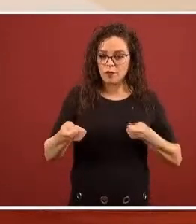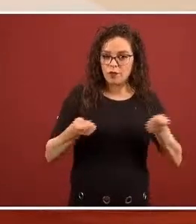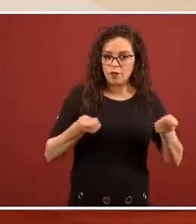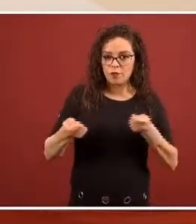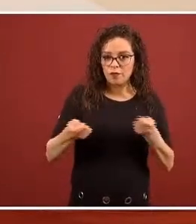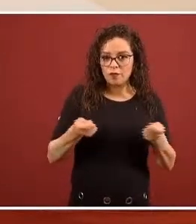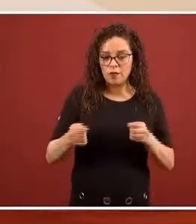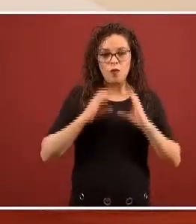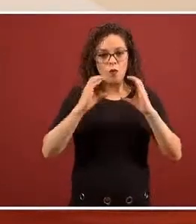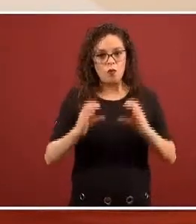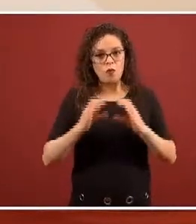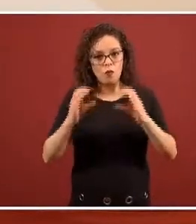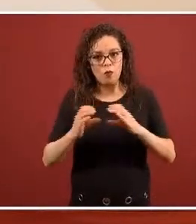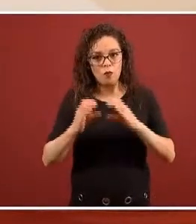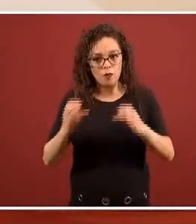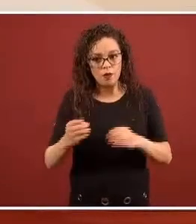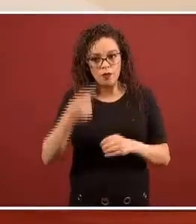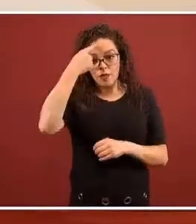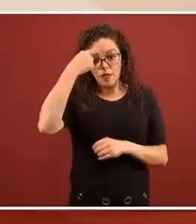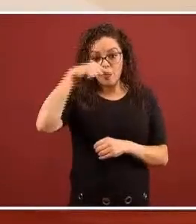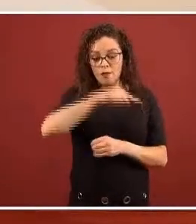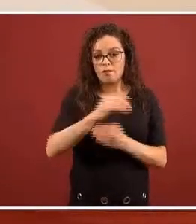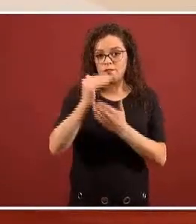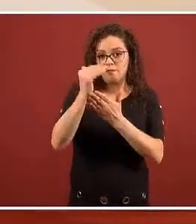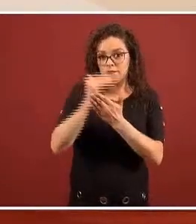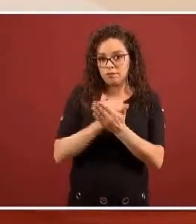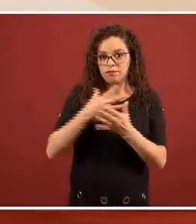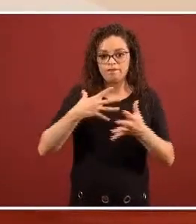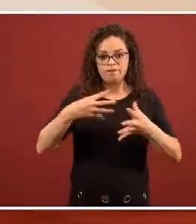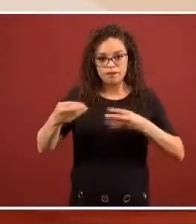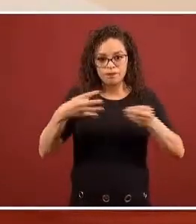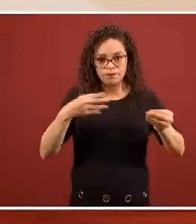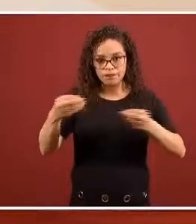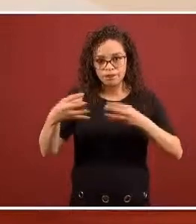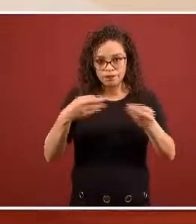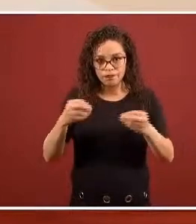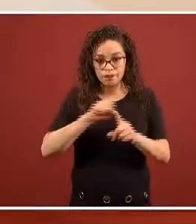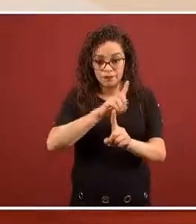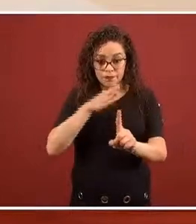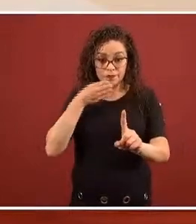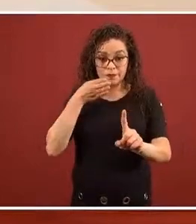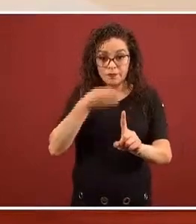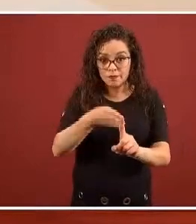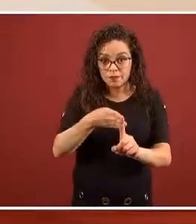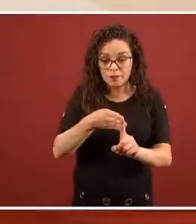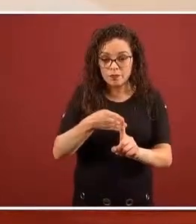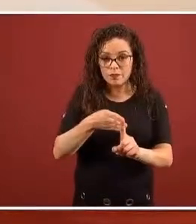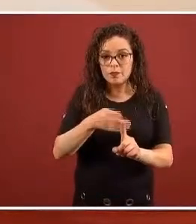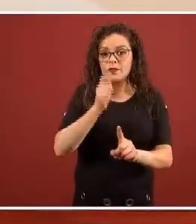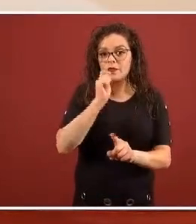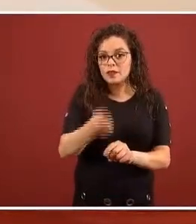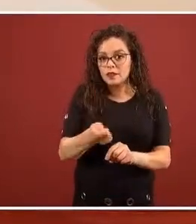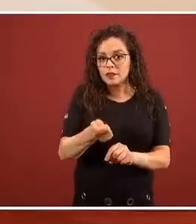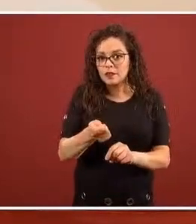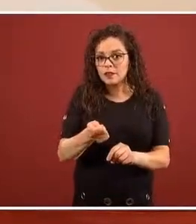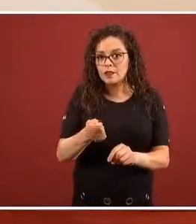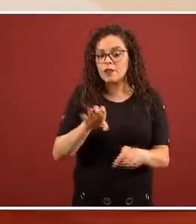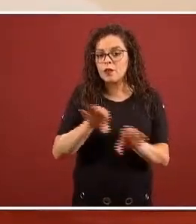mitigación, donde hay baja transmisión, también con contención centrada en casos sospechosos,